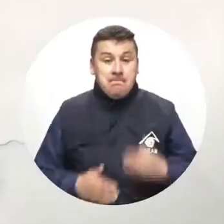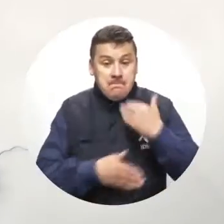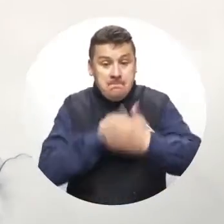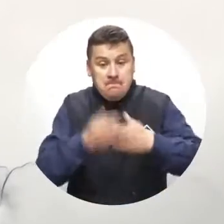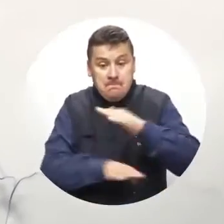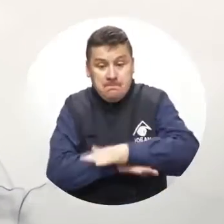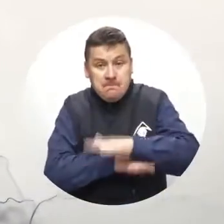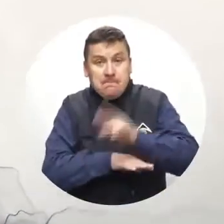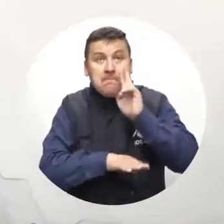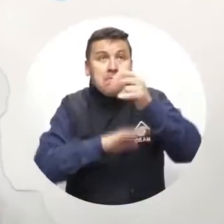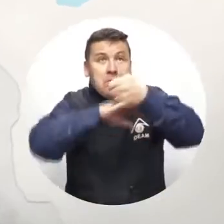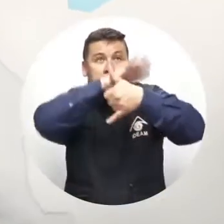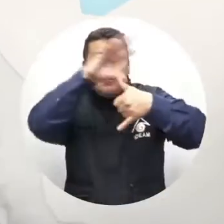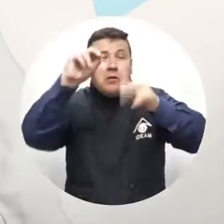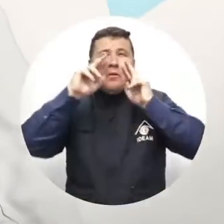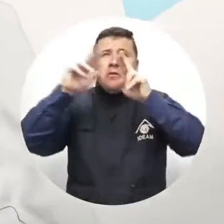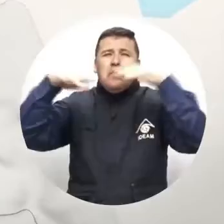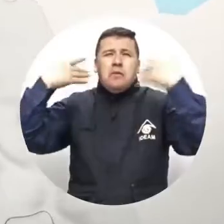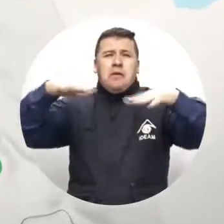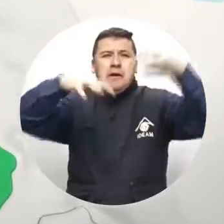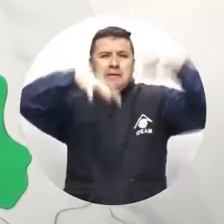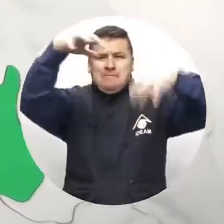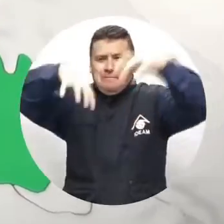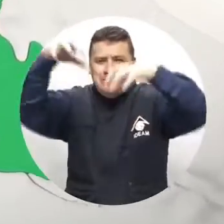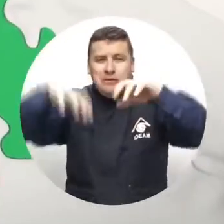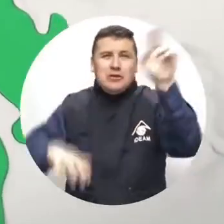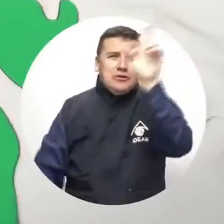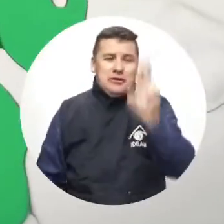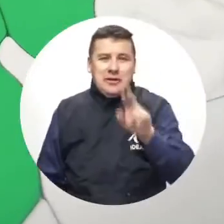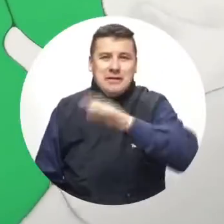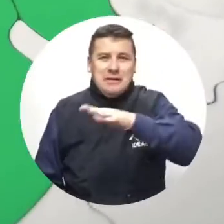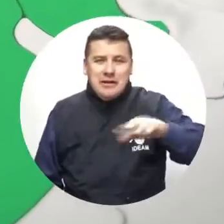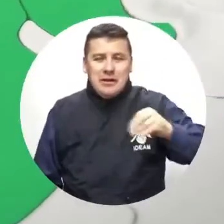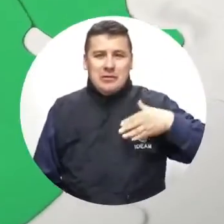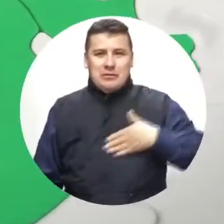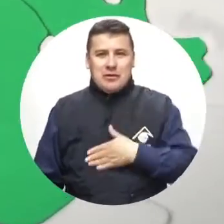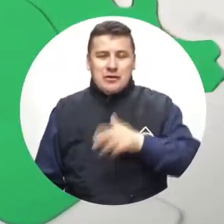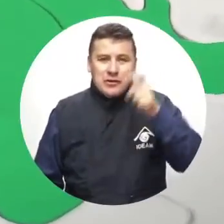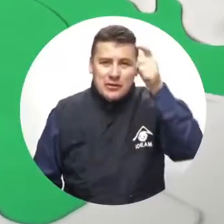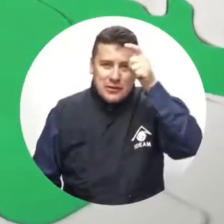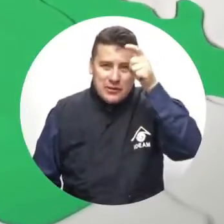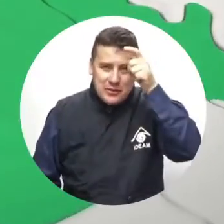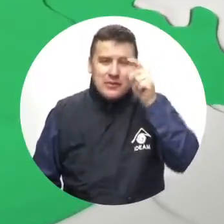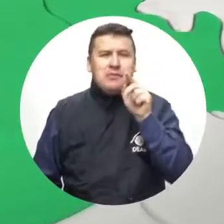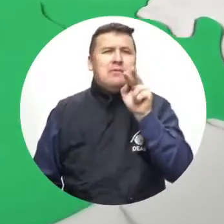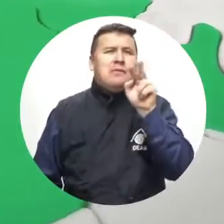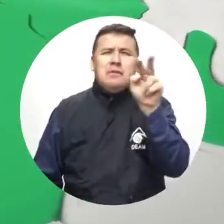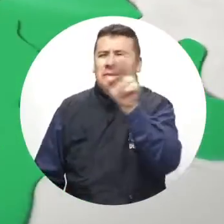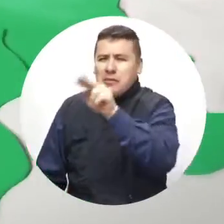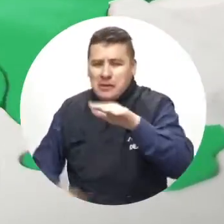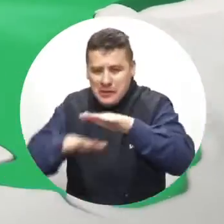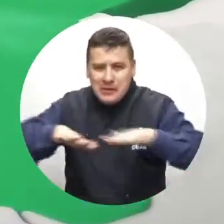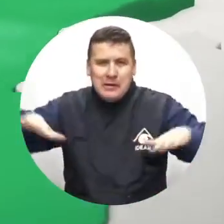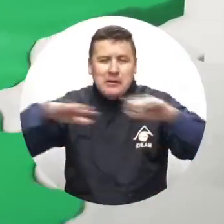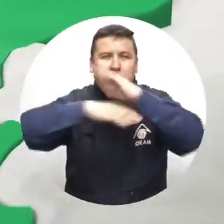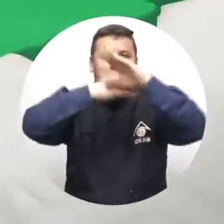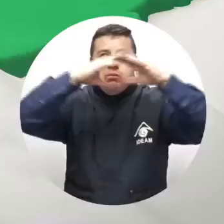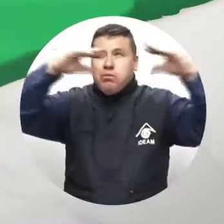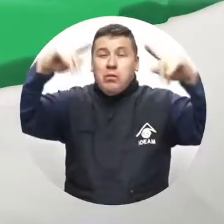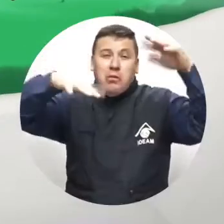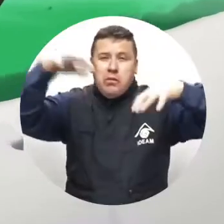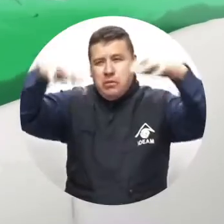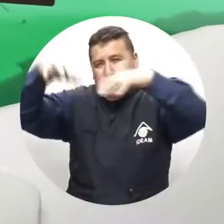Avanza la tarde en la región caribeña y se advierten lluvias sobre Sucre, Magdalena, Bolívar y Córdoba. En el resto de la zona habrá cielo nublado